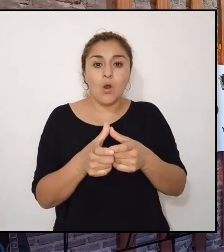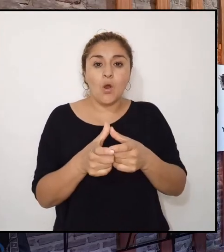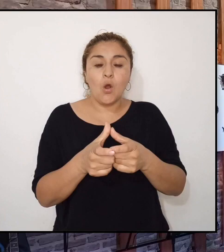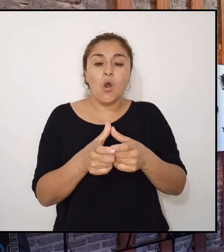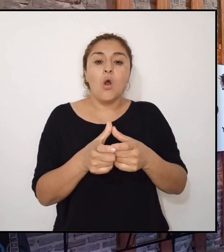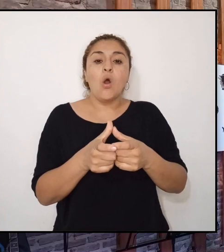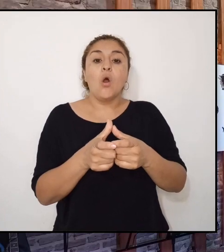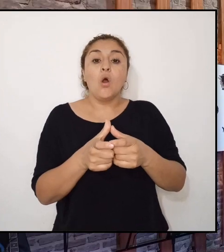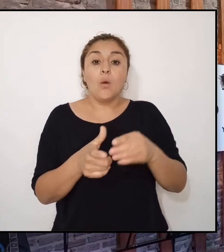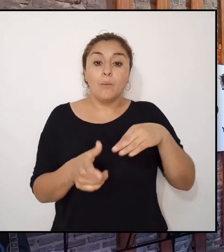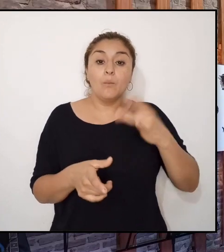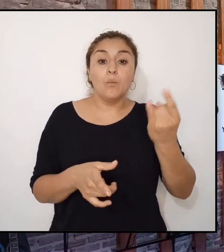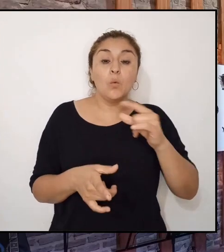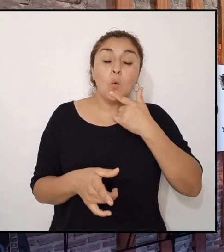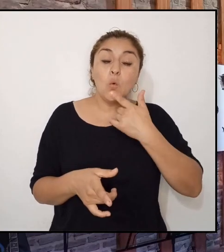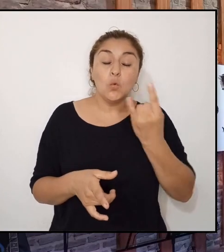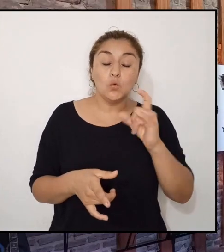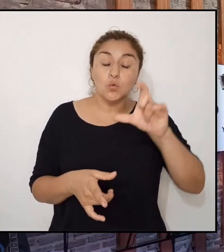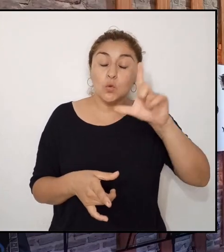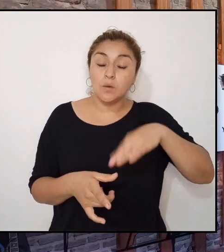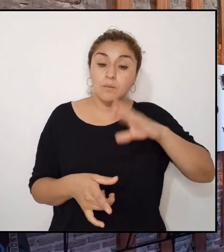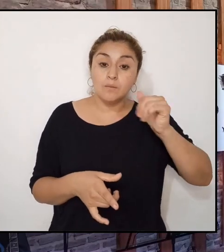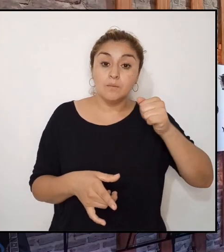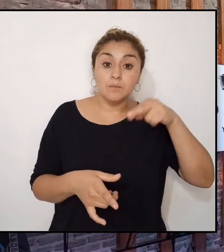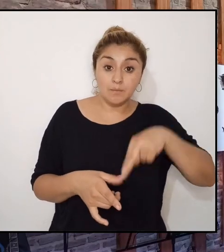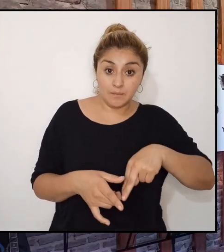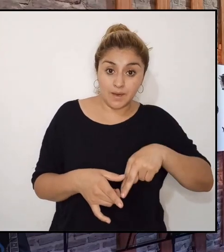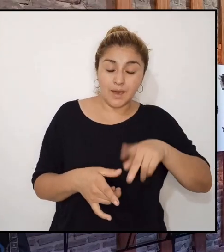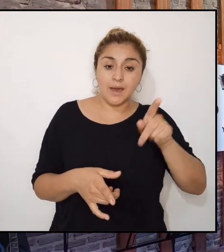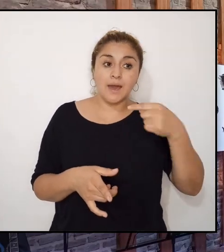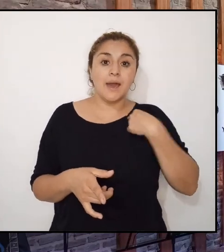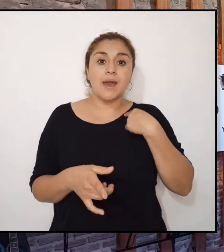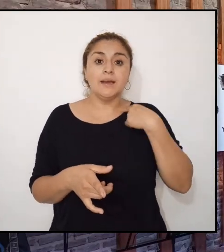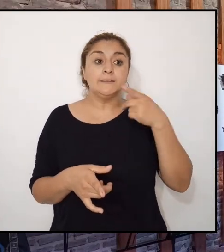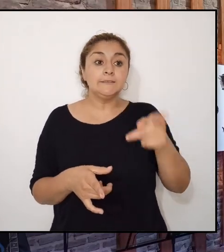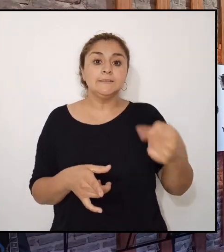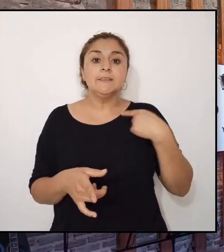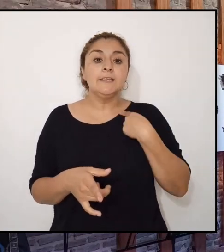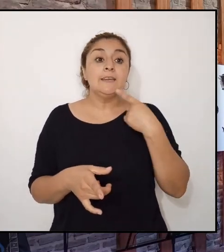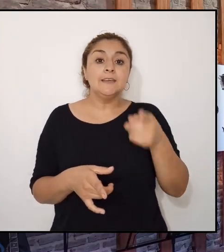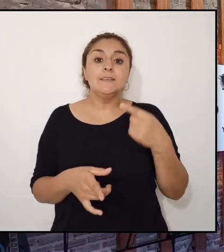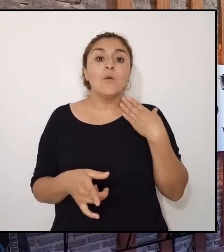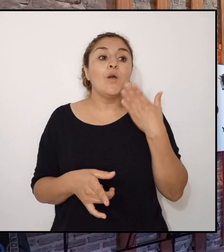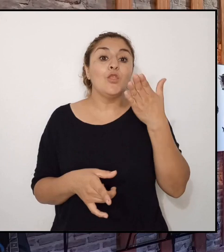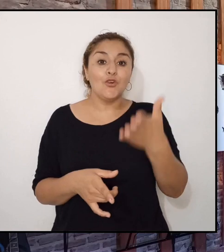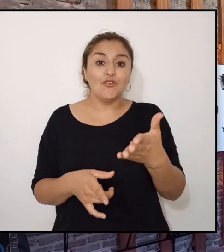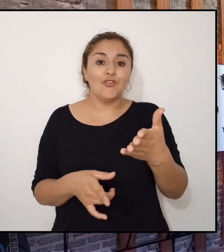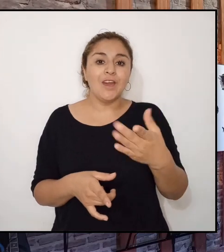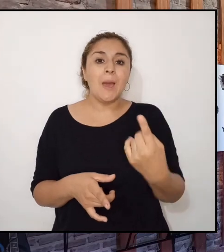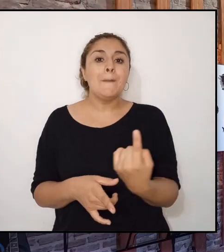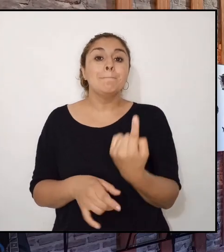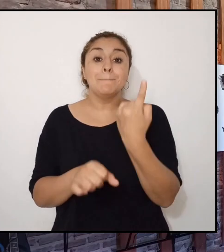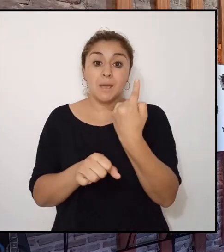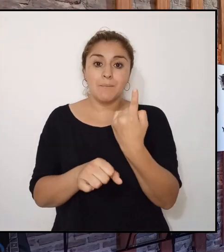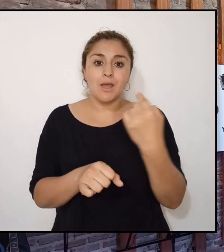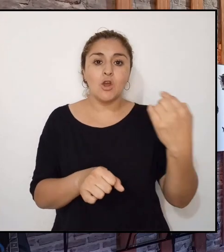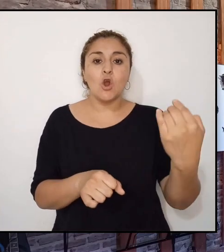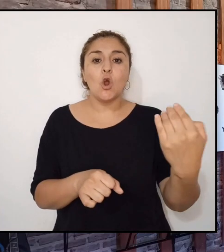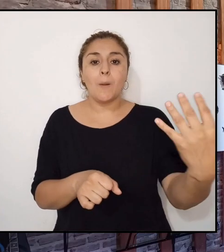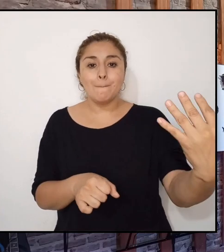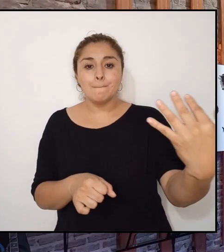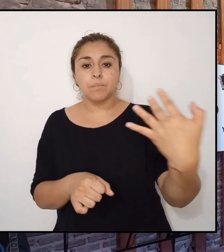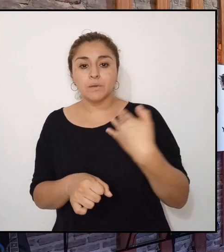lugar, los primeros que le vinieron a hablar fueron los musulmanes. Le dijeron: ¿a quién